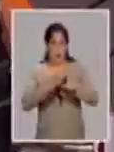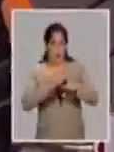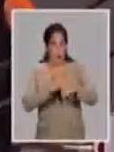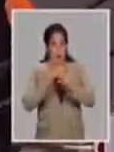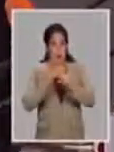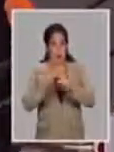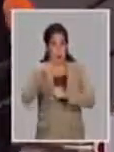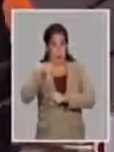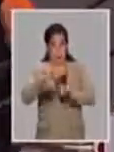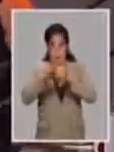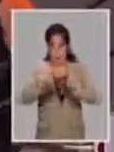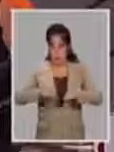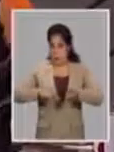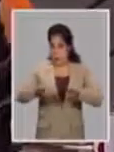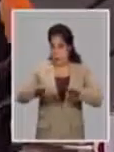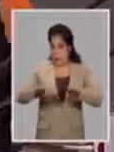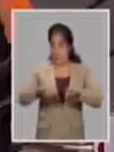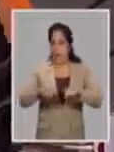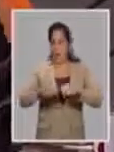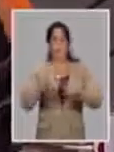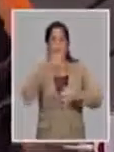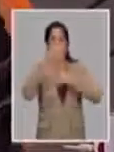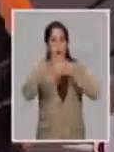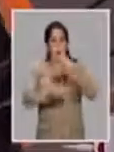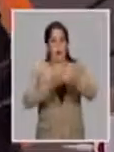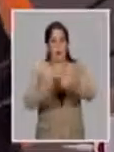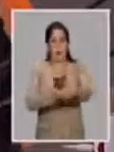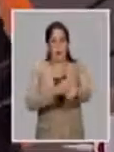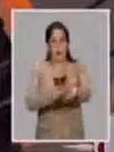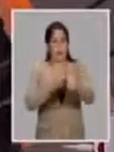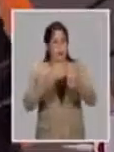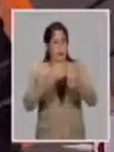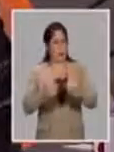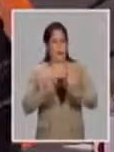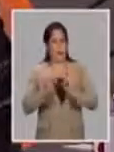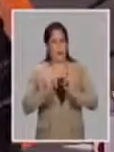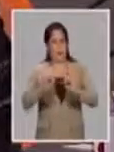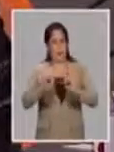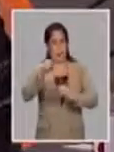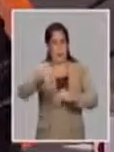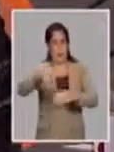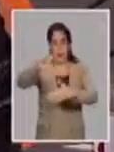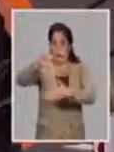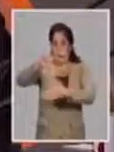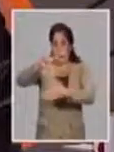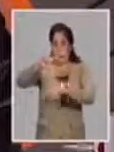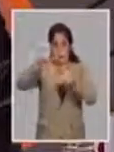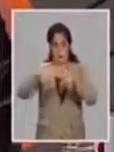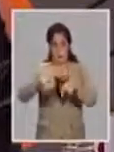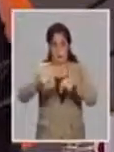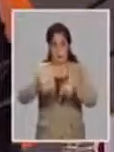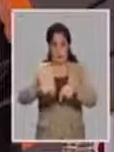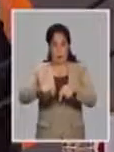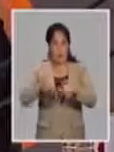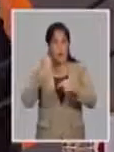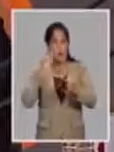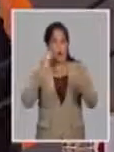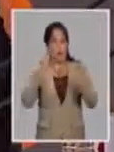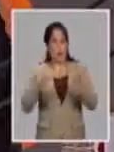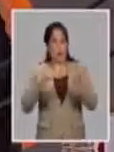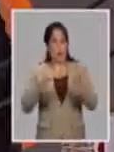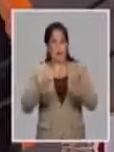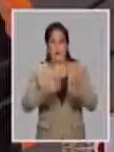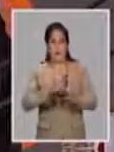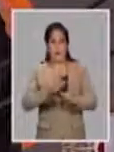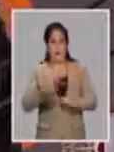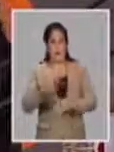Y antes de entrar en el tema de nuestro programa, vamos, como es habitual, a nuestra sección La Noticia del Día. América Latina está marcando un año